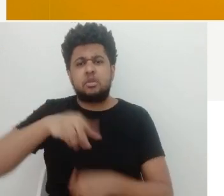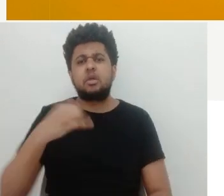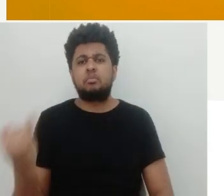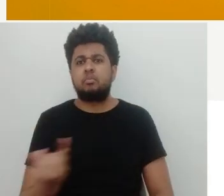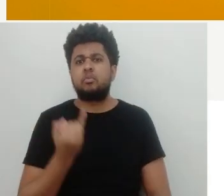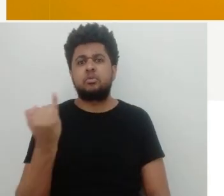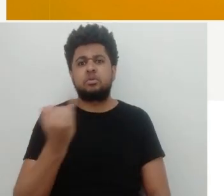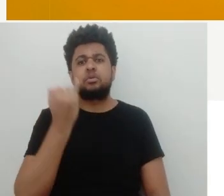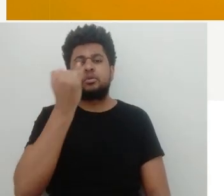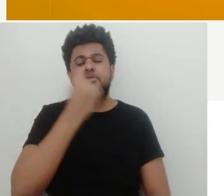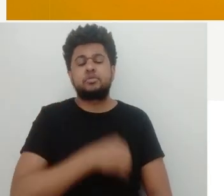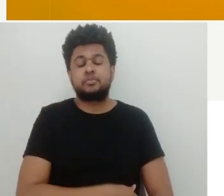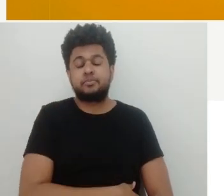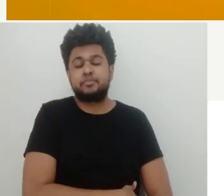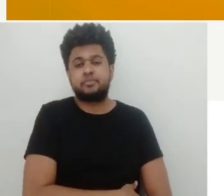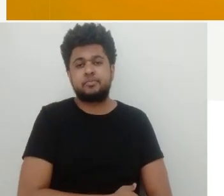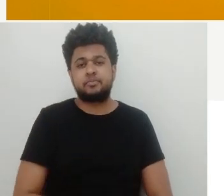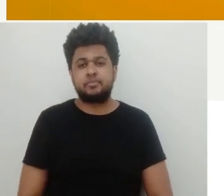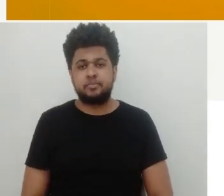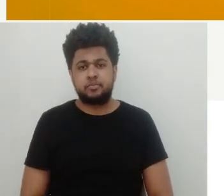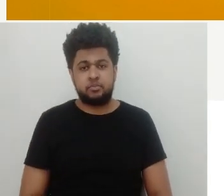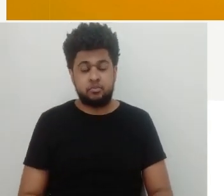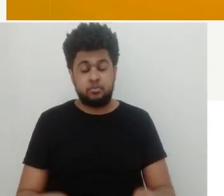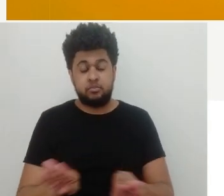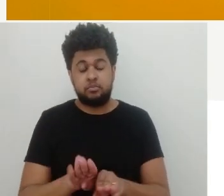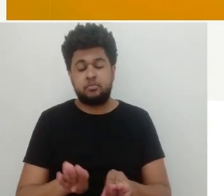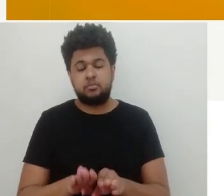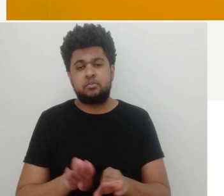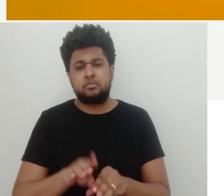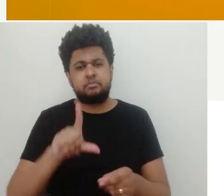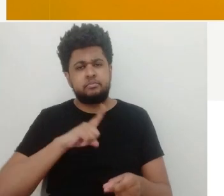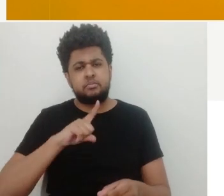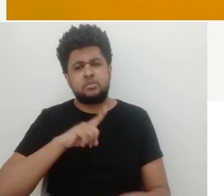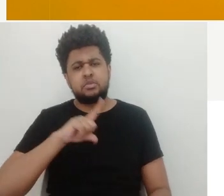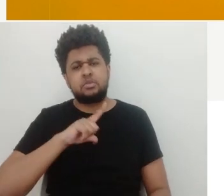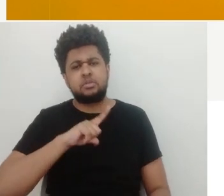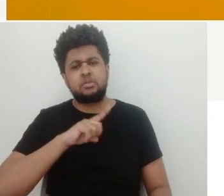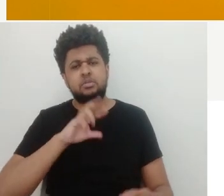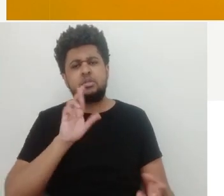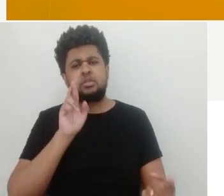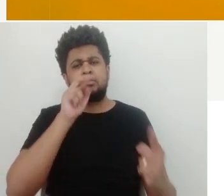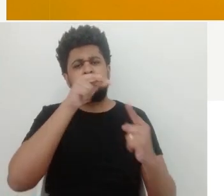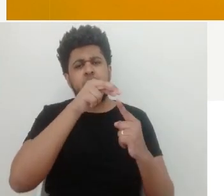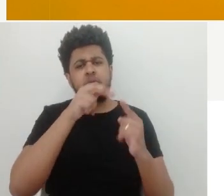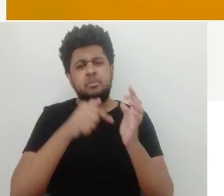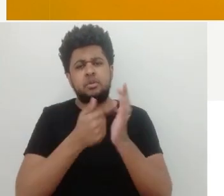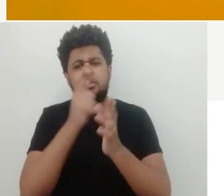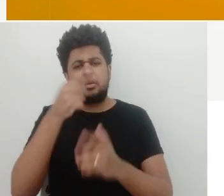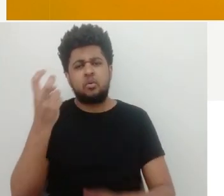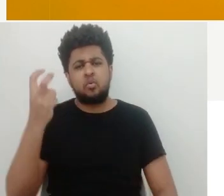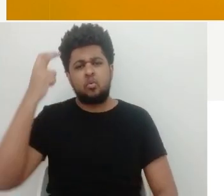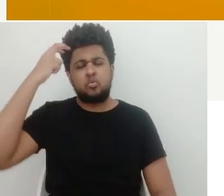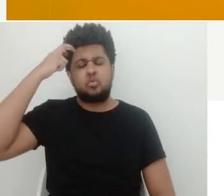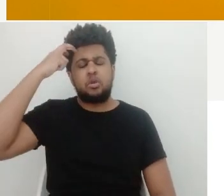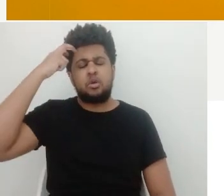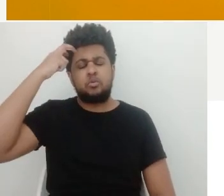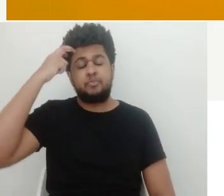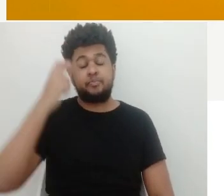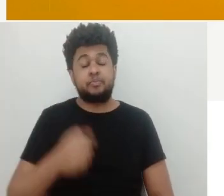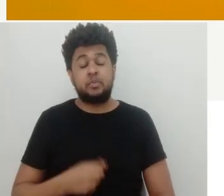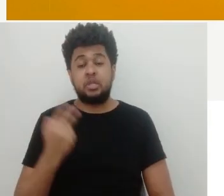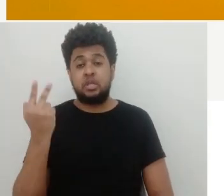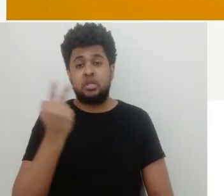a las que haré referencia son, primero, los estudios culturales, en segundo lugar, los llamados estudios